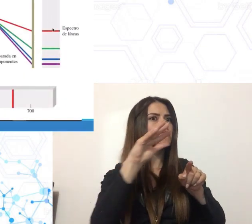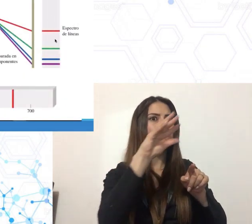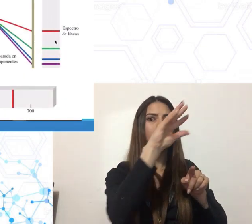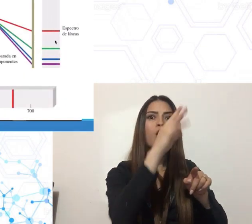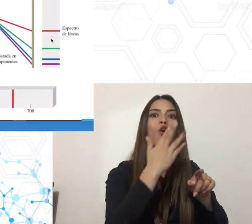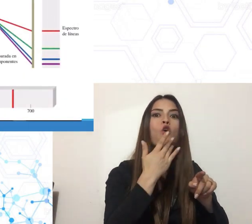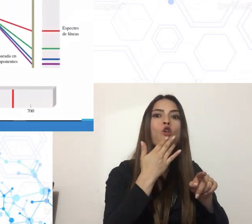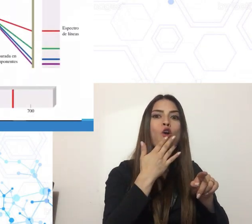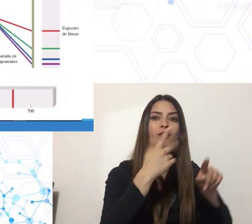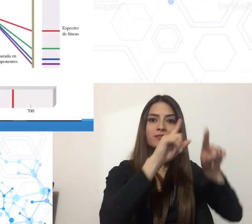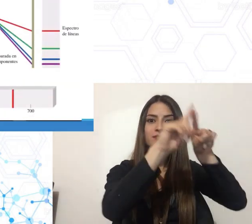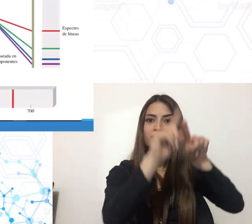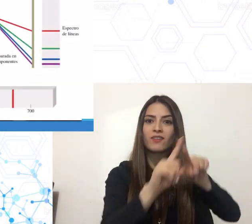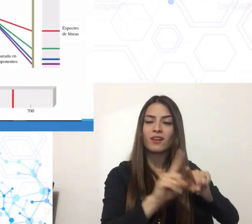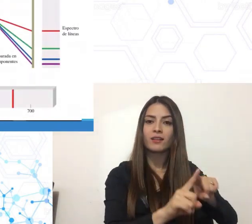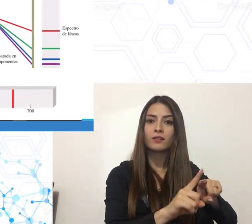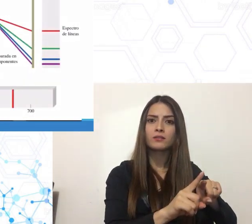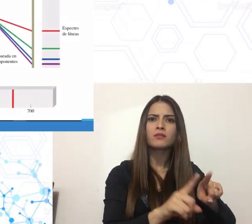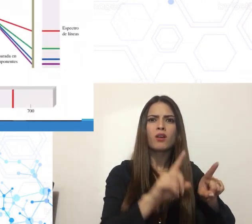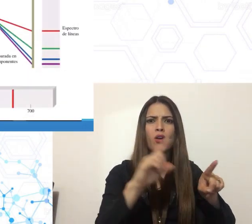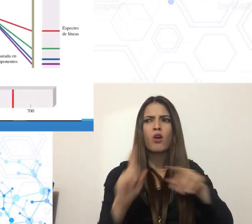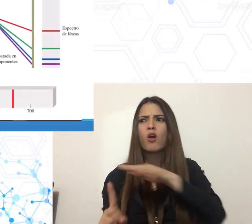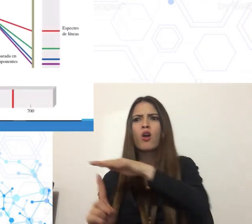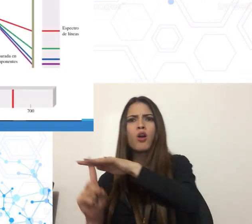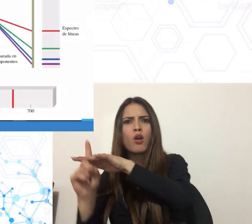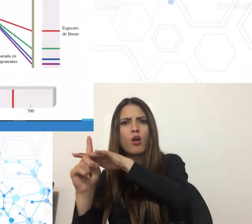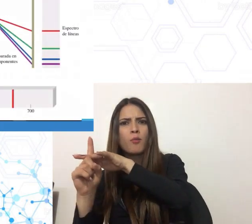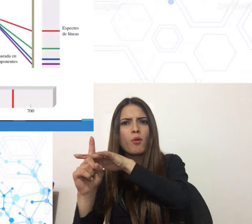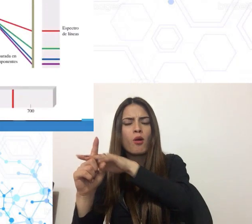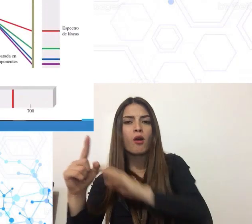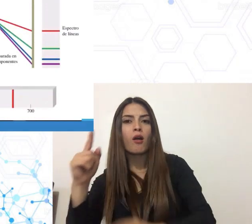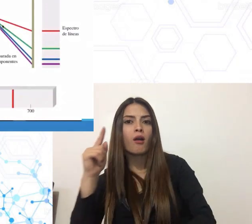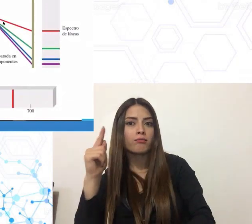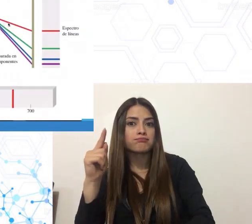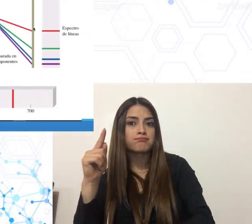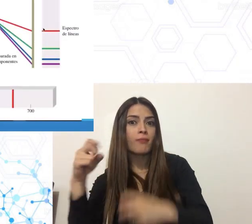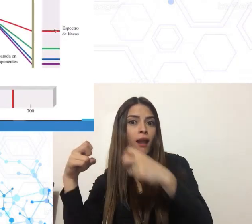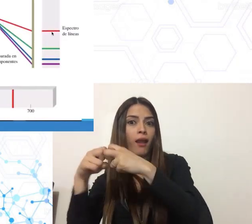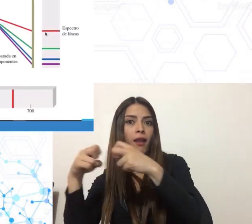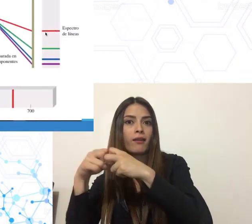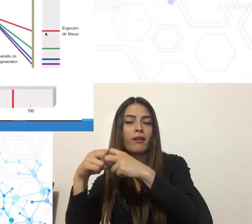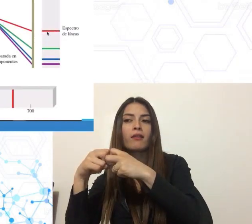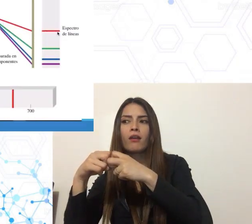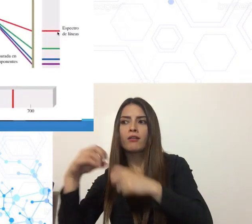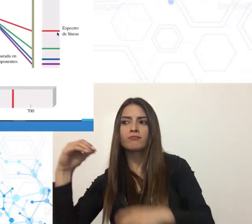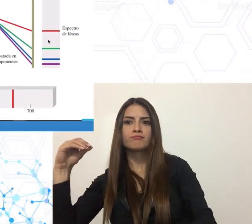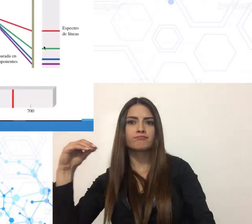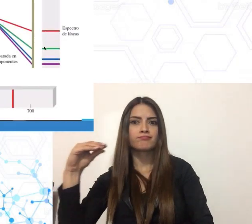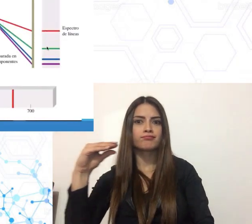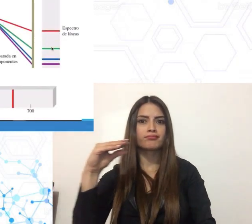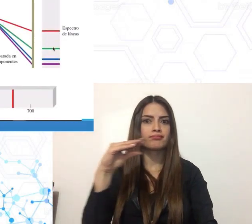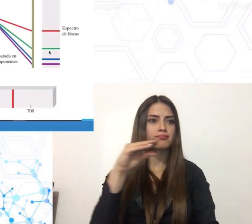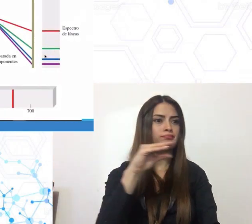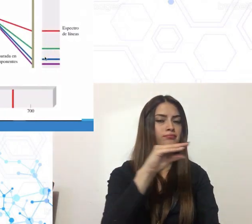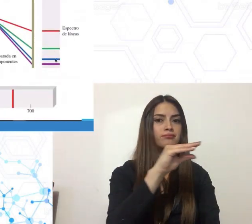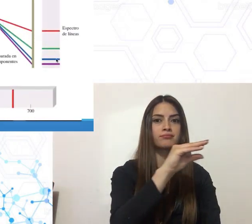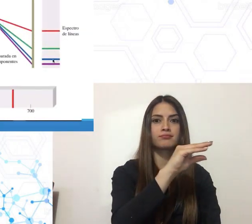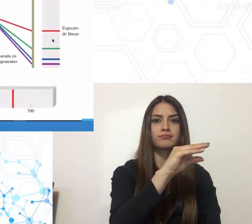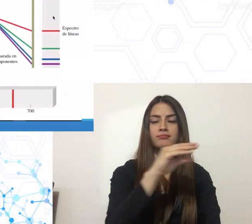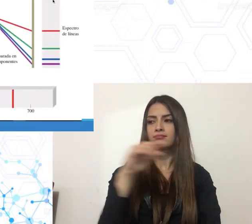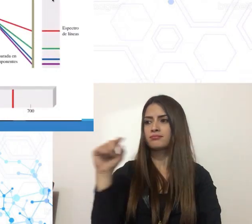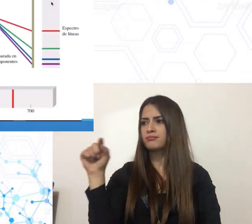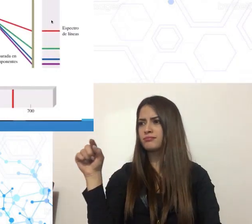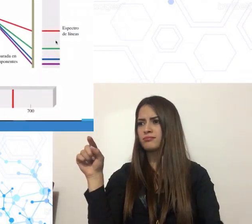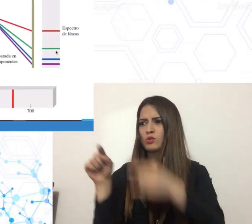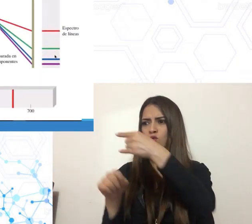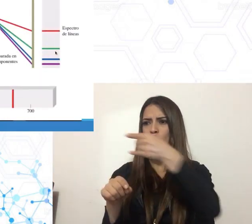espectro de emisión de una sustancia química que emite un rayo que lo separé por el prisma y que lo pude observar en una